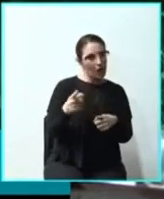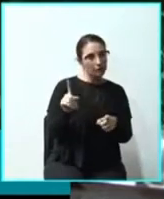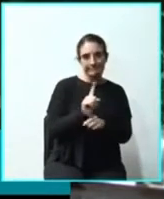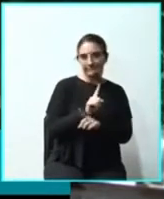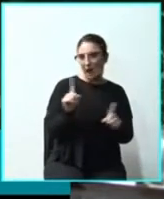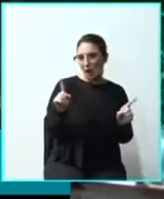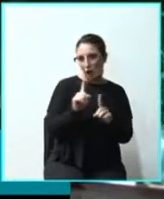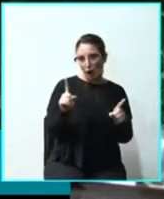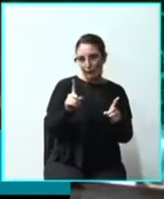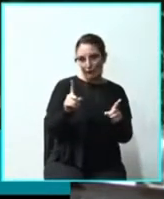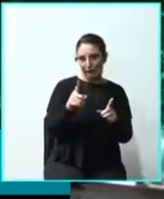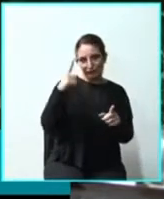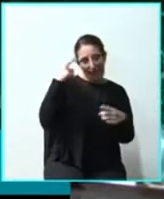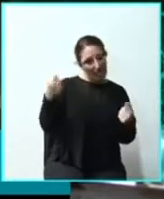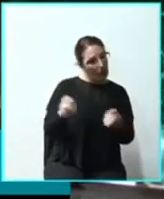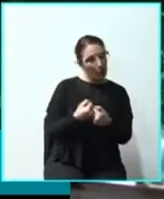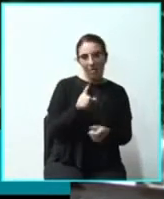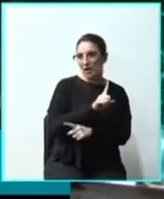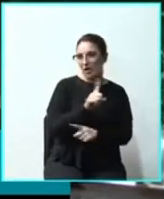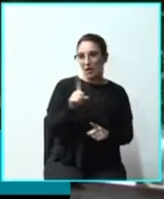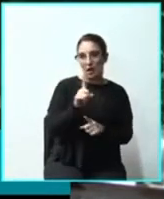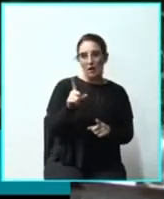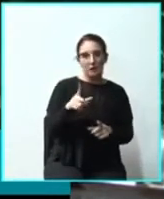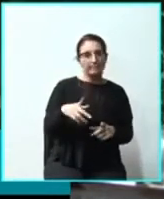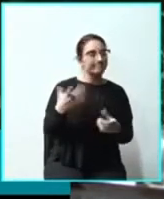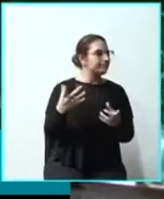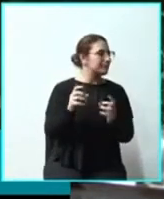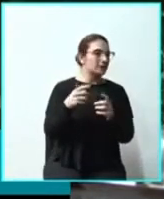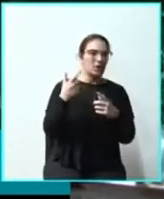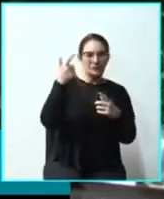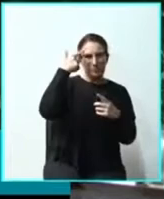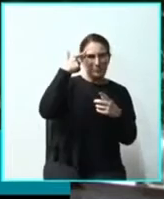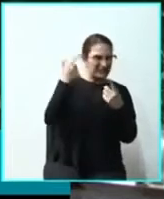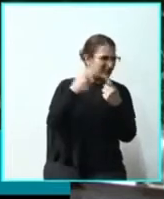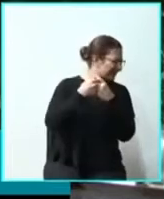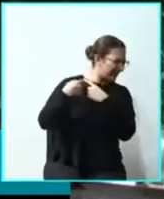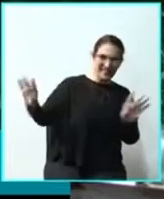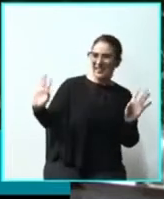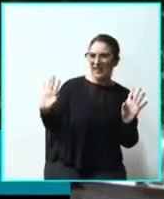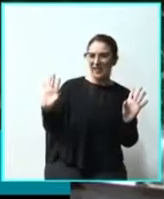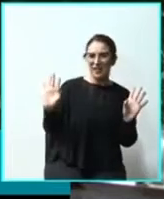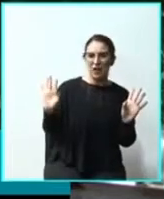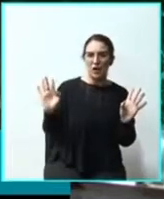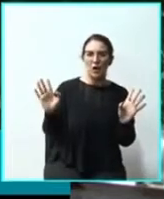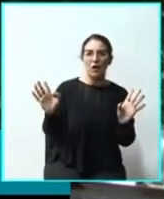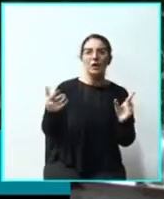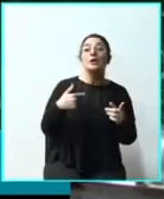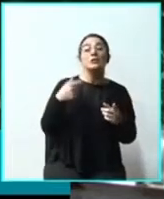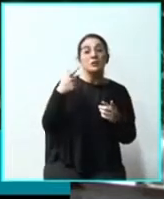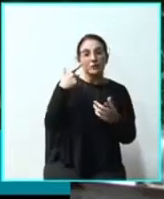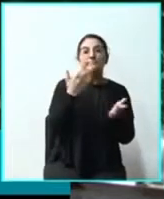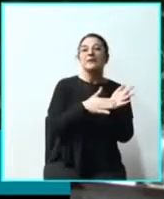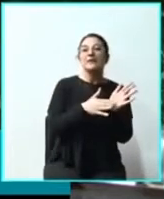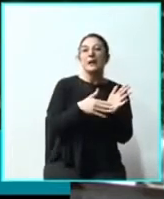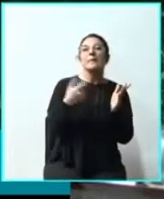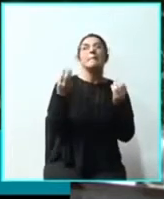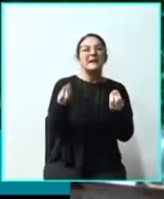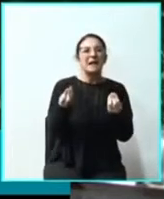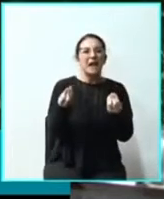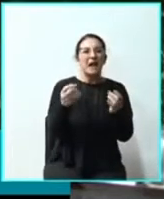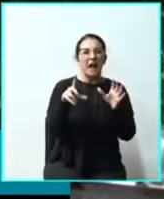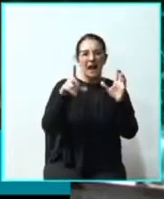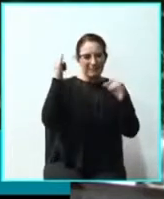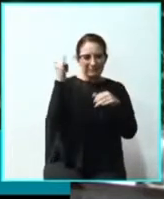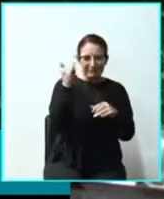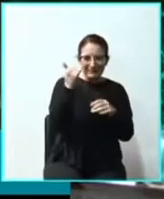vigilar y castigar, lejos está el Frente de Izquierda de eso, se ha demostrado, como dije, que sirve para la persecución